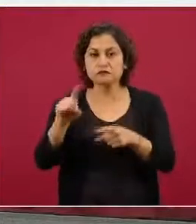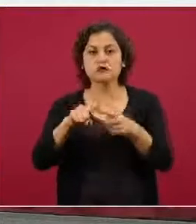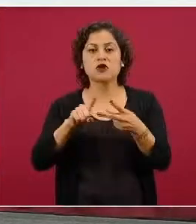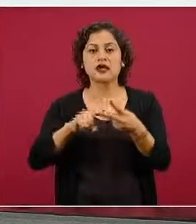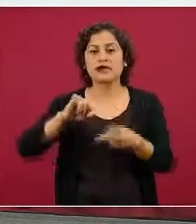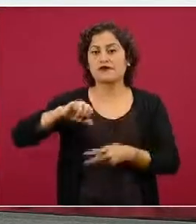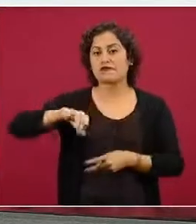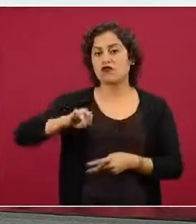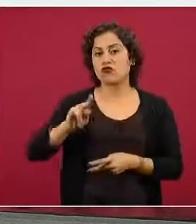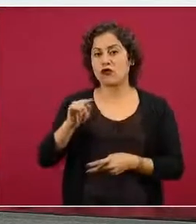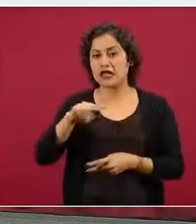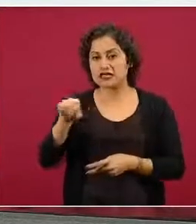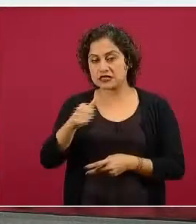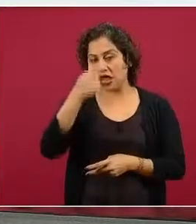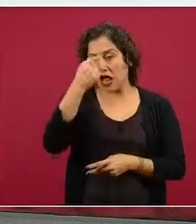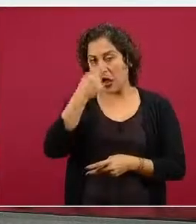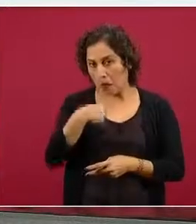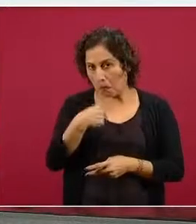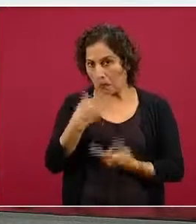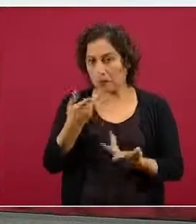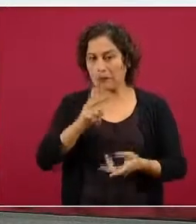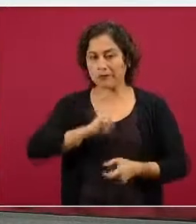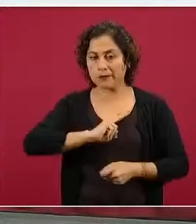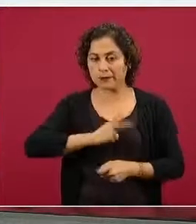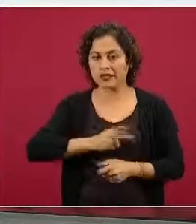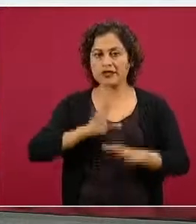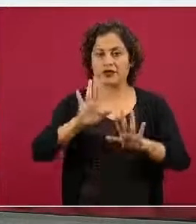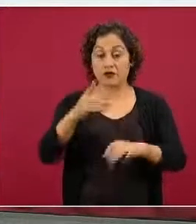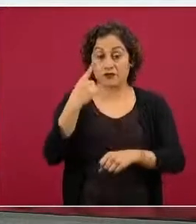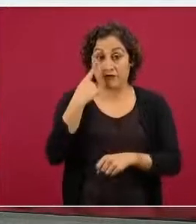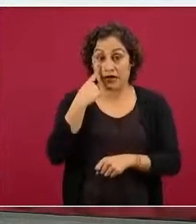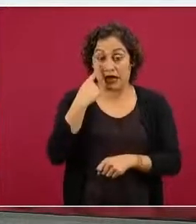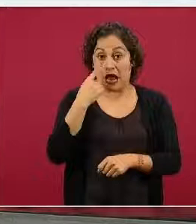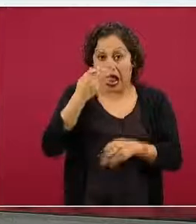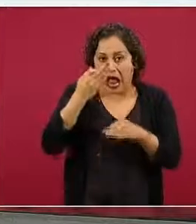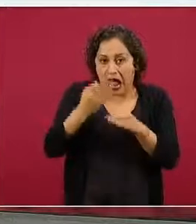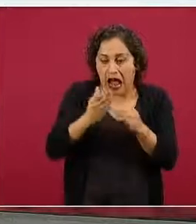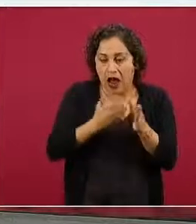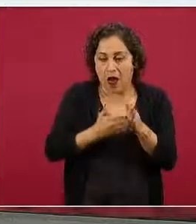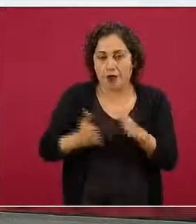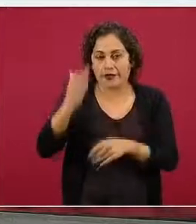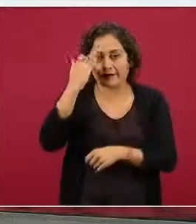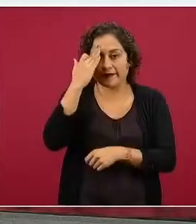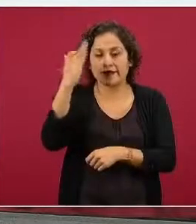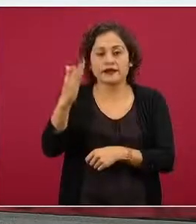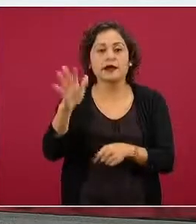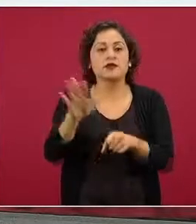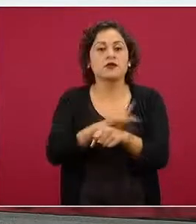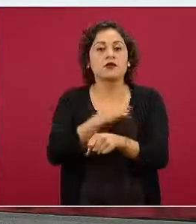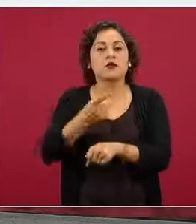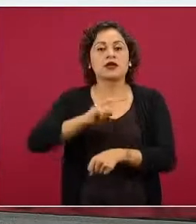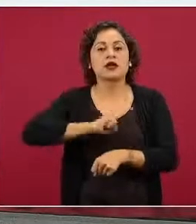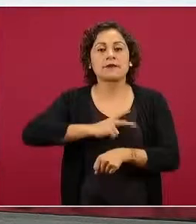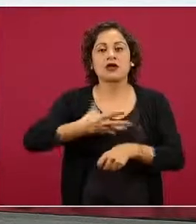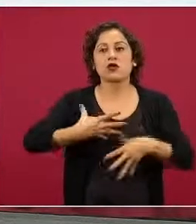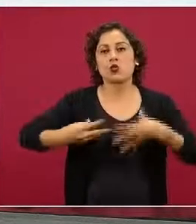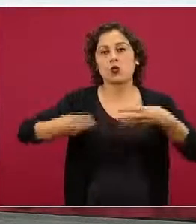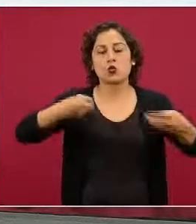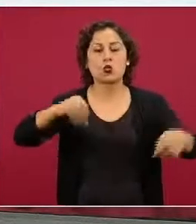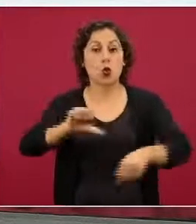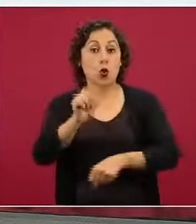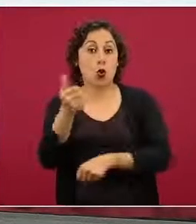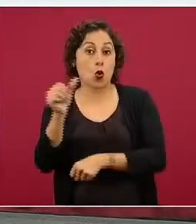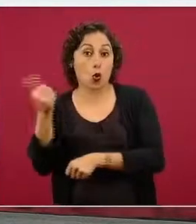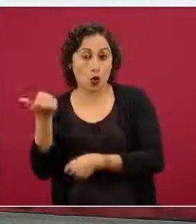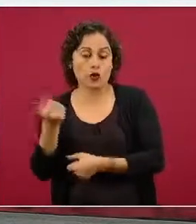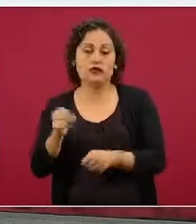puede ser, sobre todo en este tiempo que hemos recordado que se incrementa la actividad de todos los virus respiratorios,